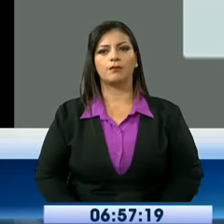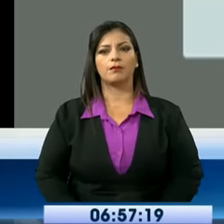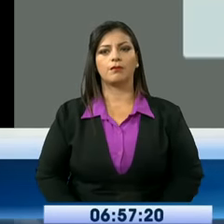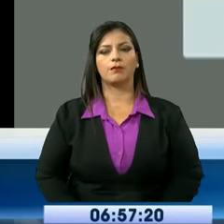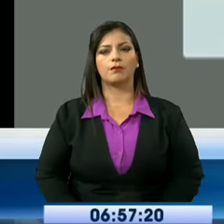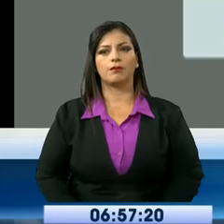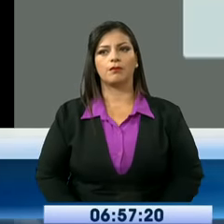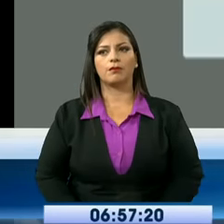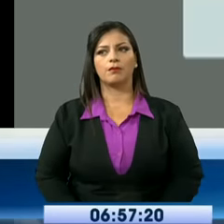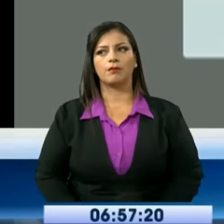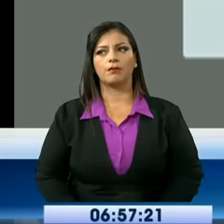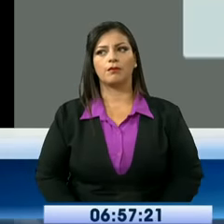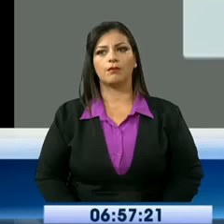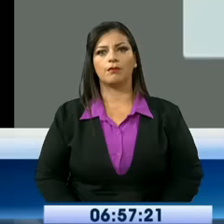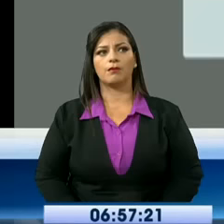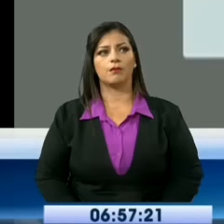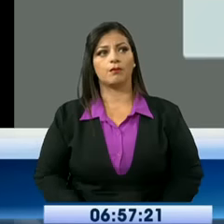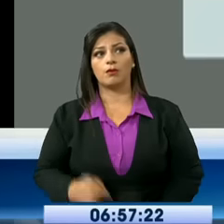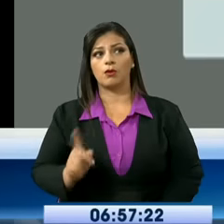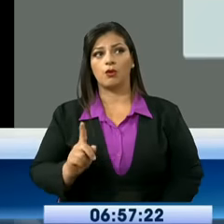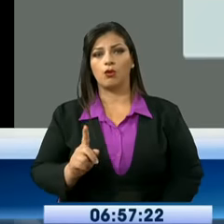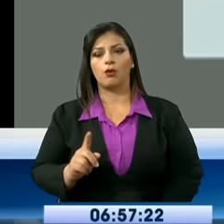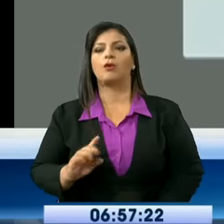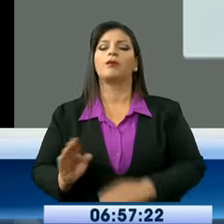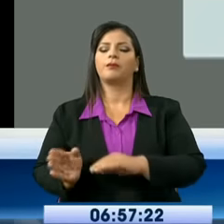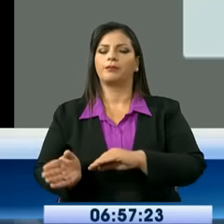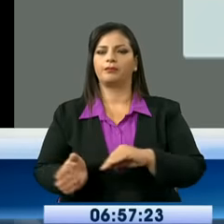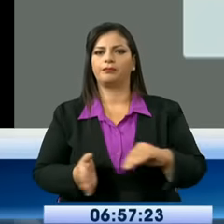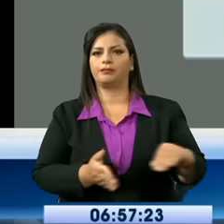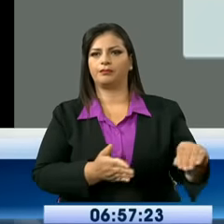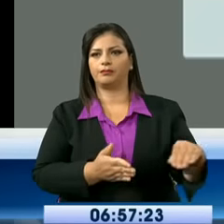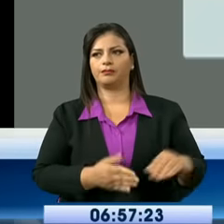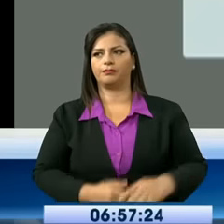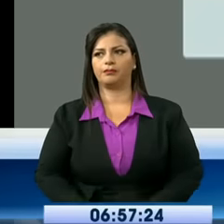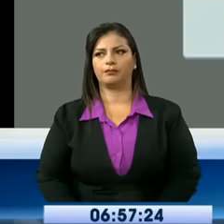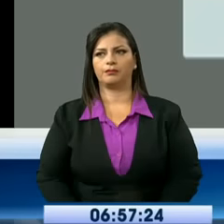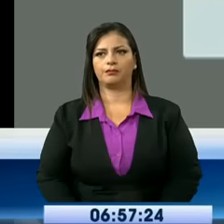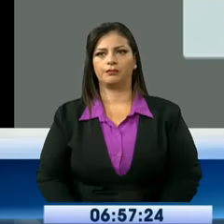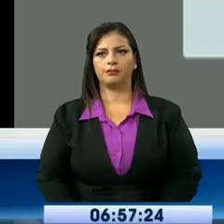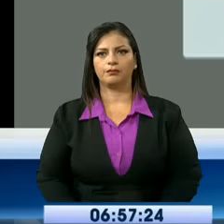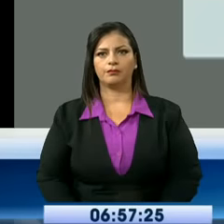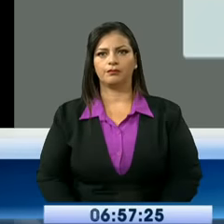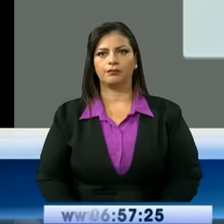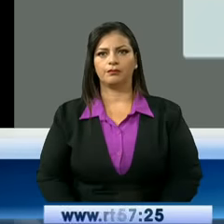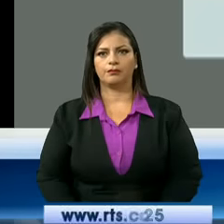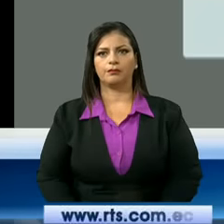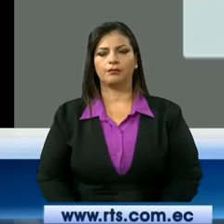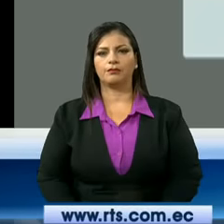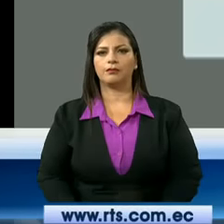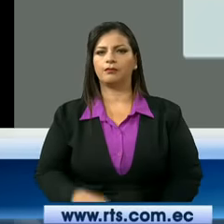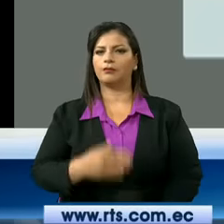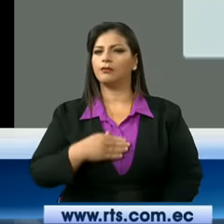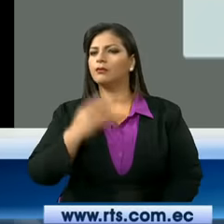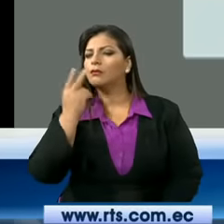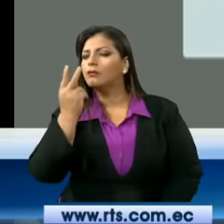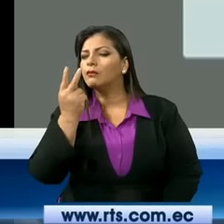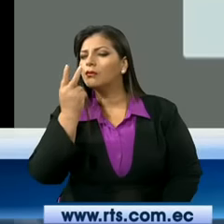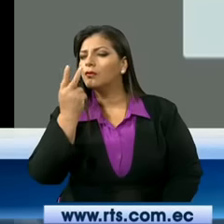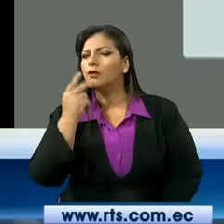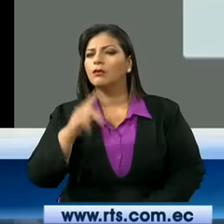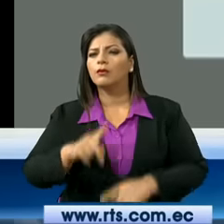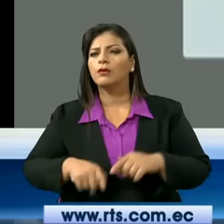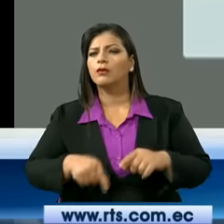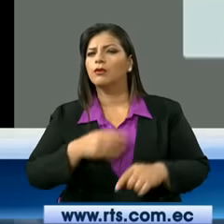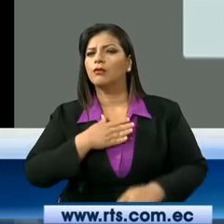menores resultaron heridos. Ah, no, eso tiene que ver con otro tema, correcto. No se lee allá, pues, productor. No, nosotros no alcanzamos a ver ahí. Por favor, a ver si lo repites